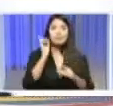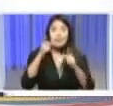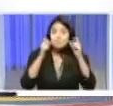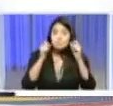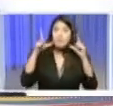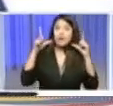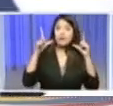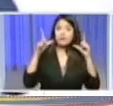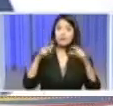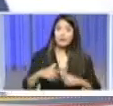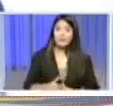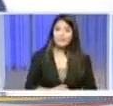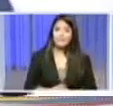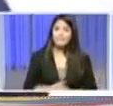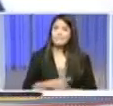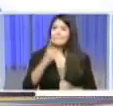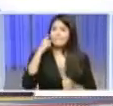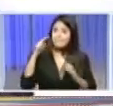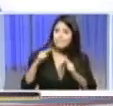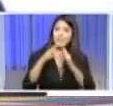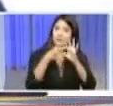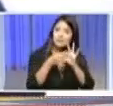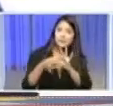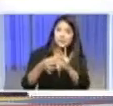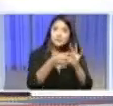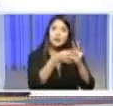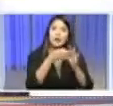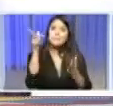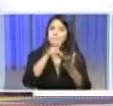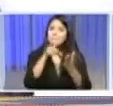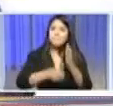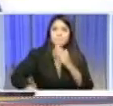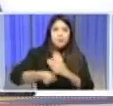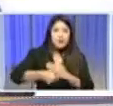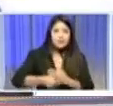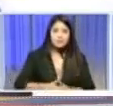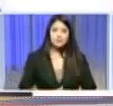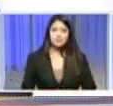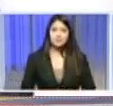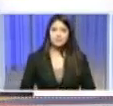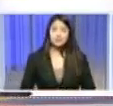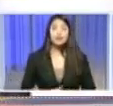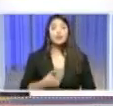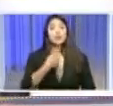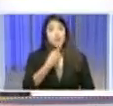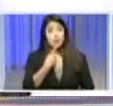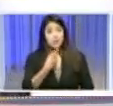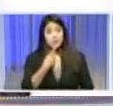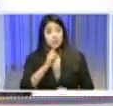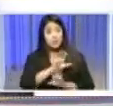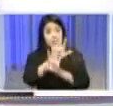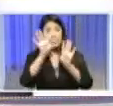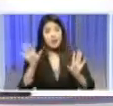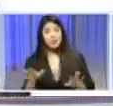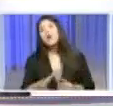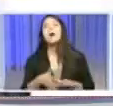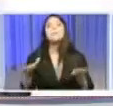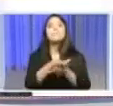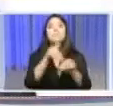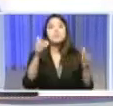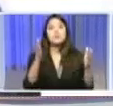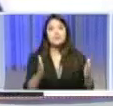más, se encuentre más, se active más. Y yo le he dicho al